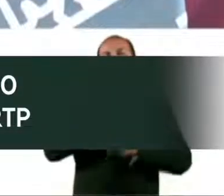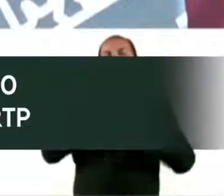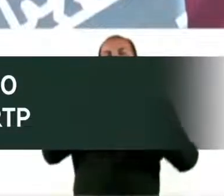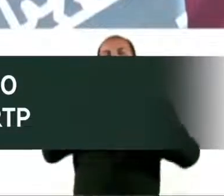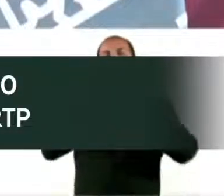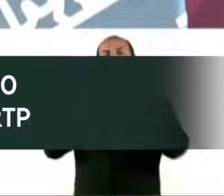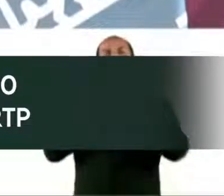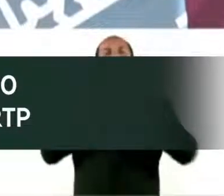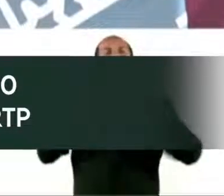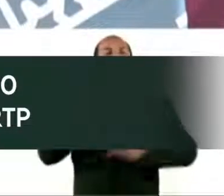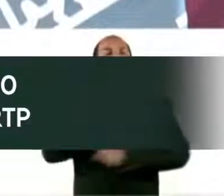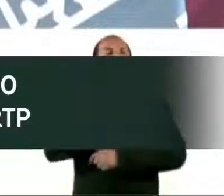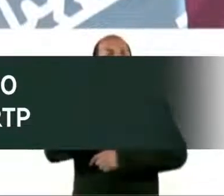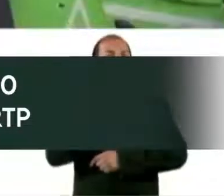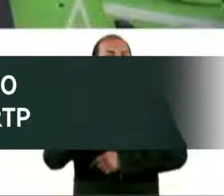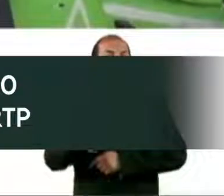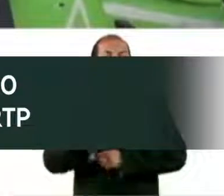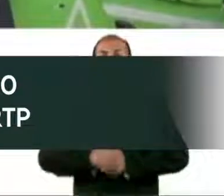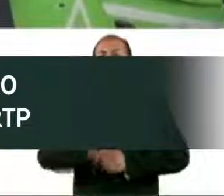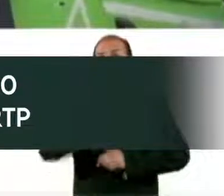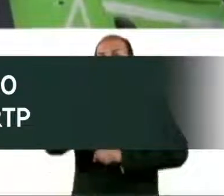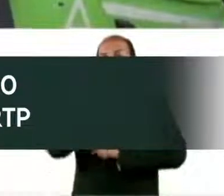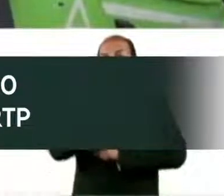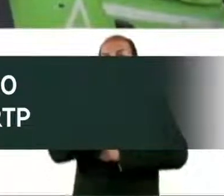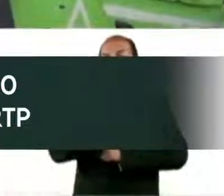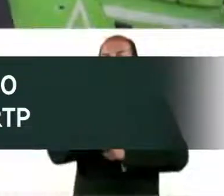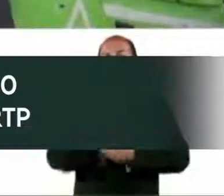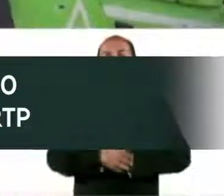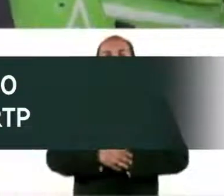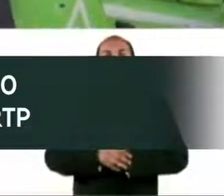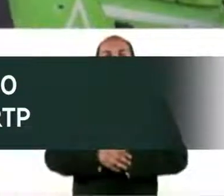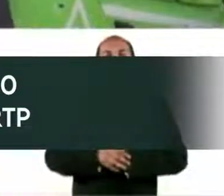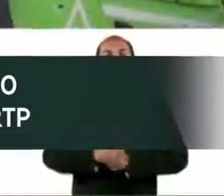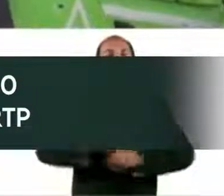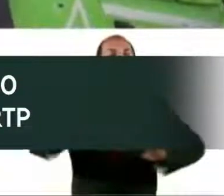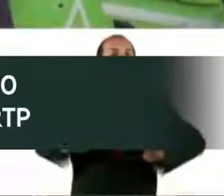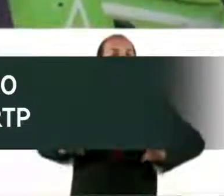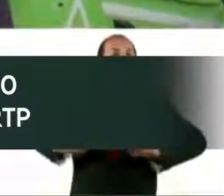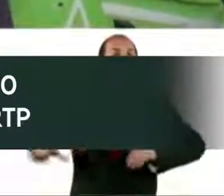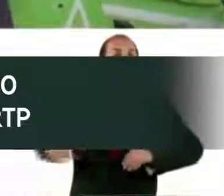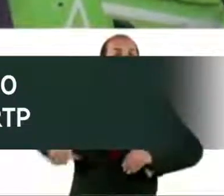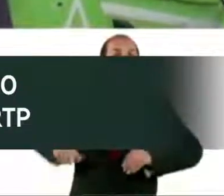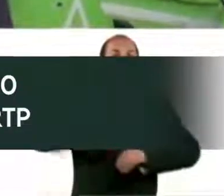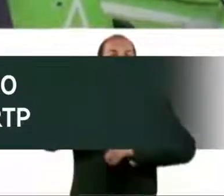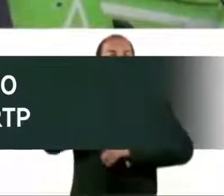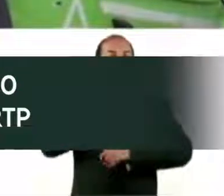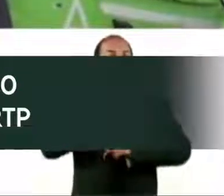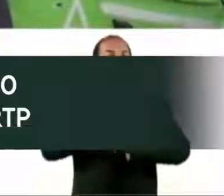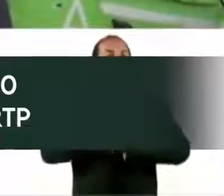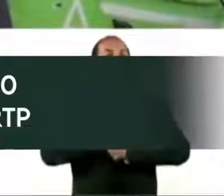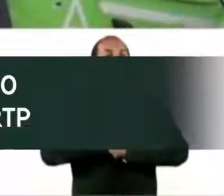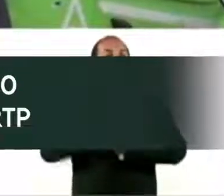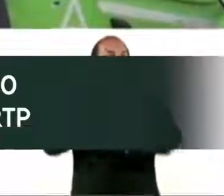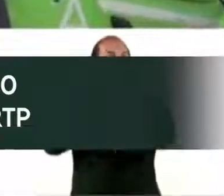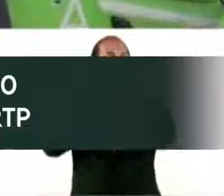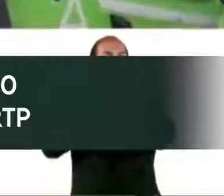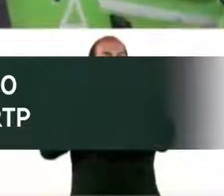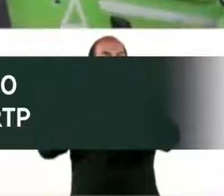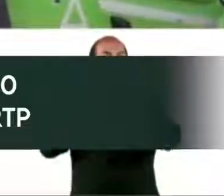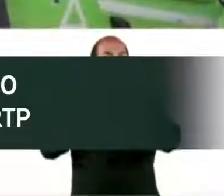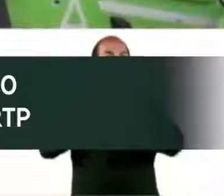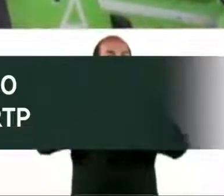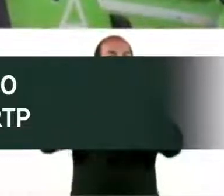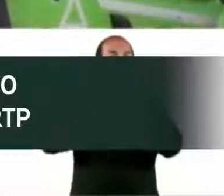millones de pesos para que la ciudad cuente con 467 unidades nuevas de RTP y